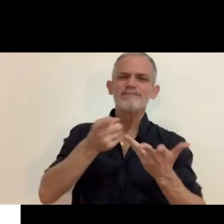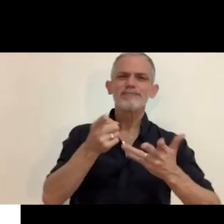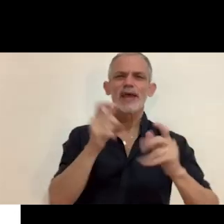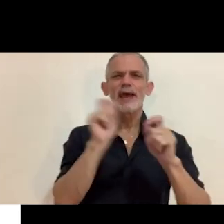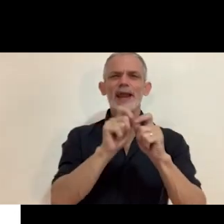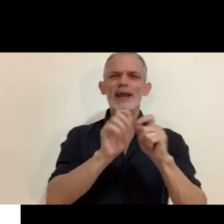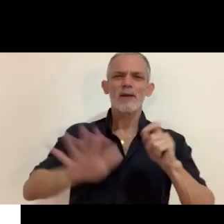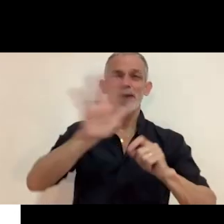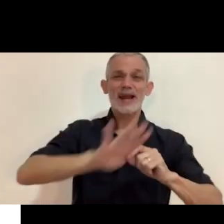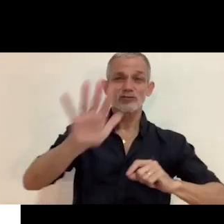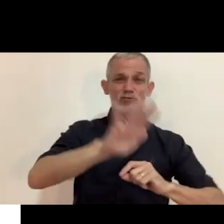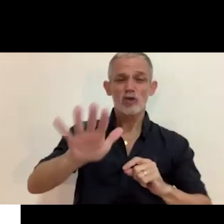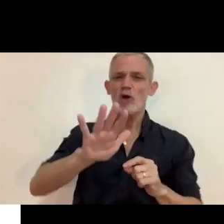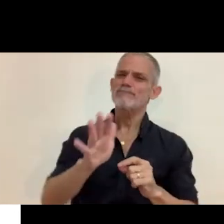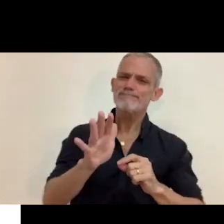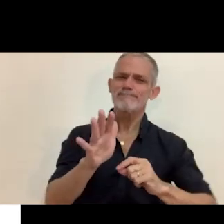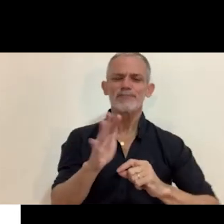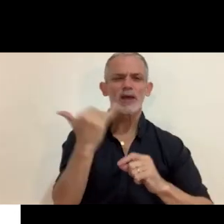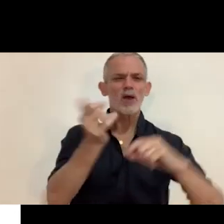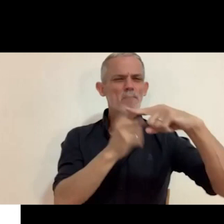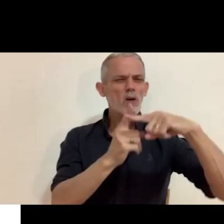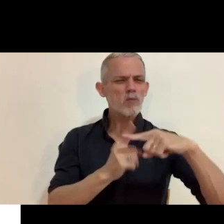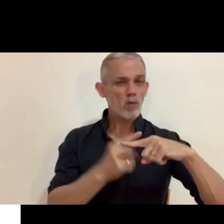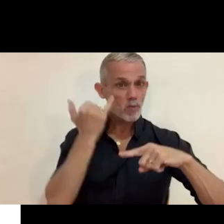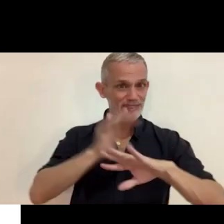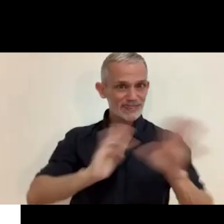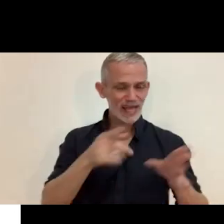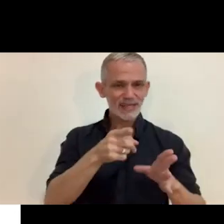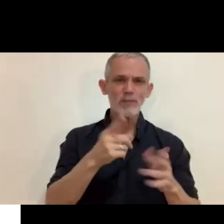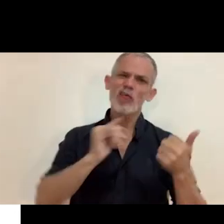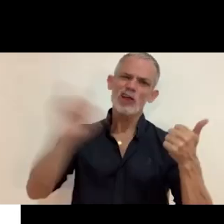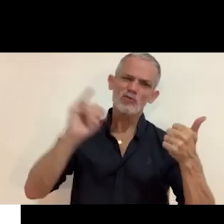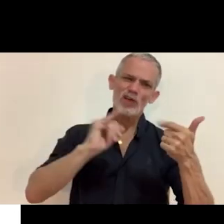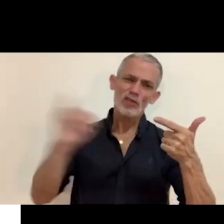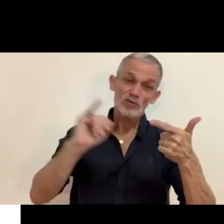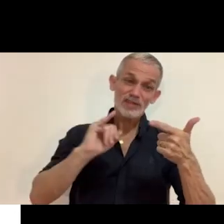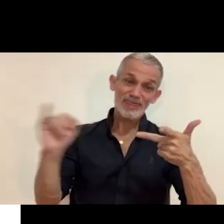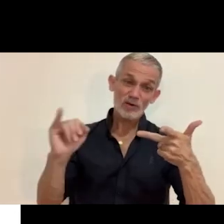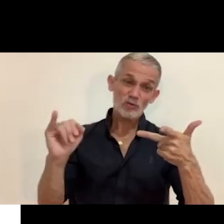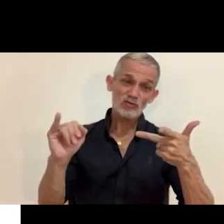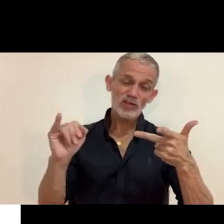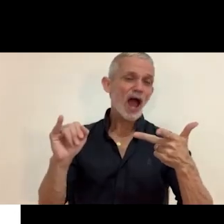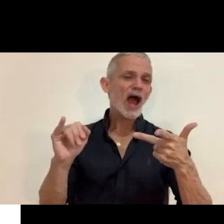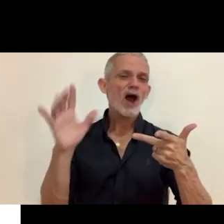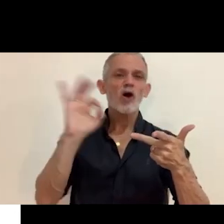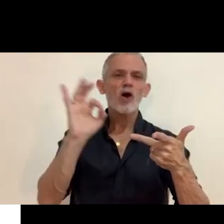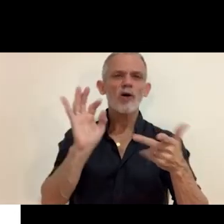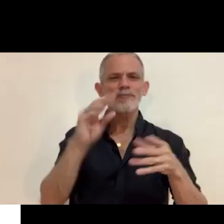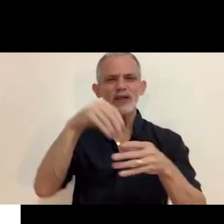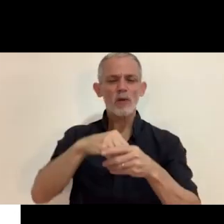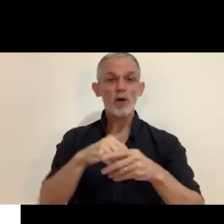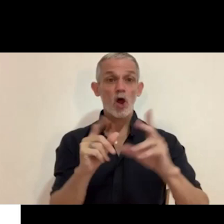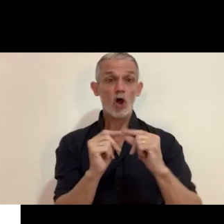reparación ordinaria que está contabilizada tuvo denuncia o tuvo una incorporación en los códigos